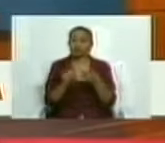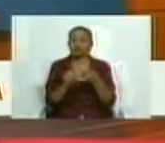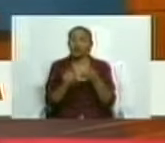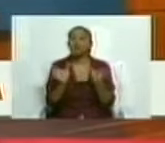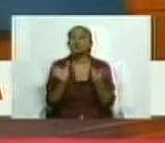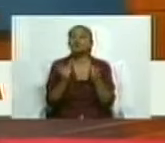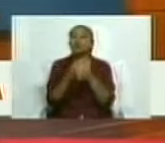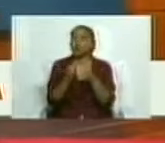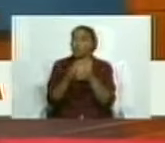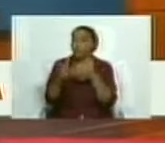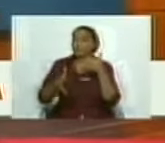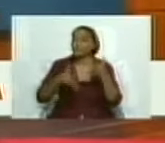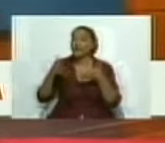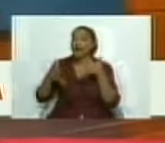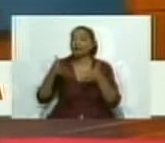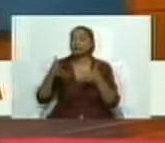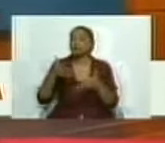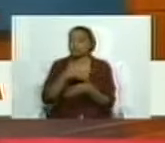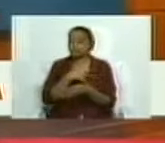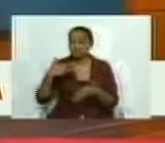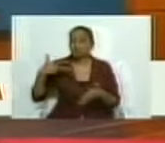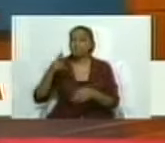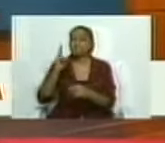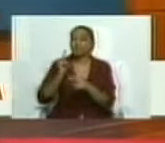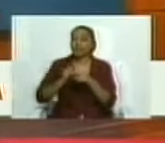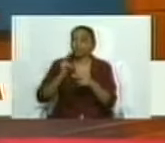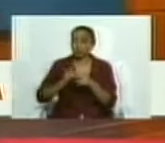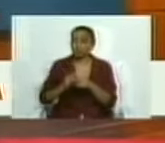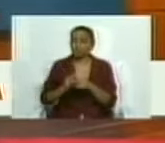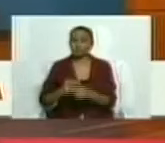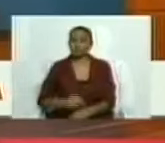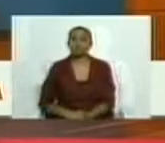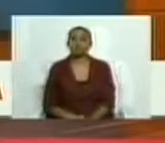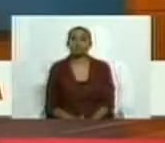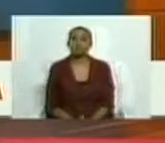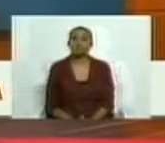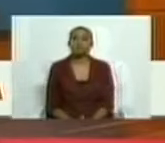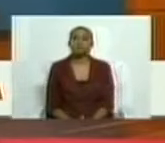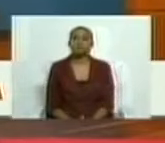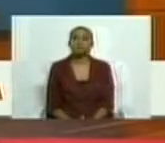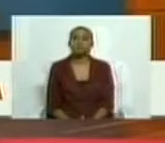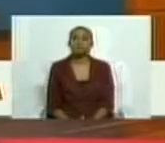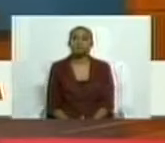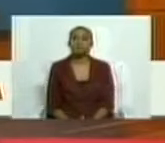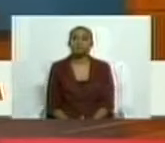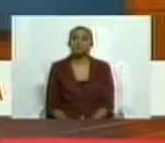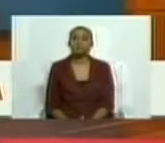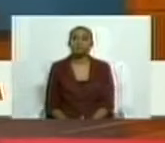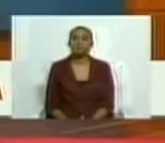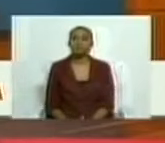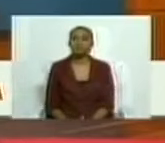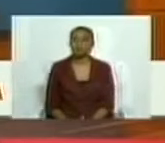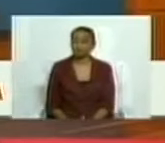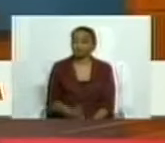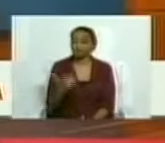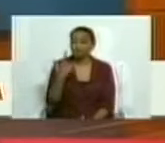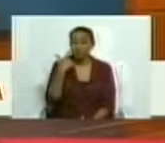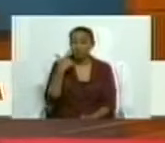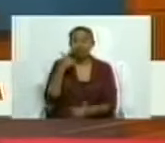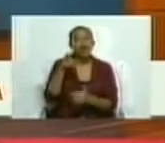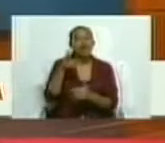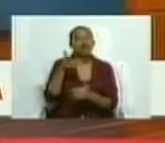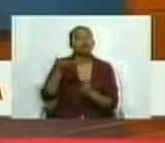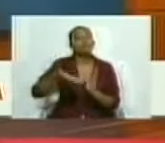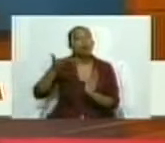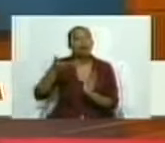repercusión positiva y así voy dando final a esta rueda de prensa vean esto que es bien